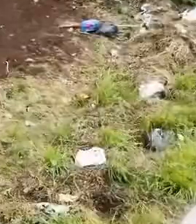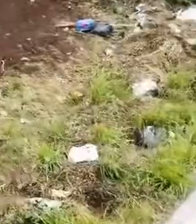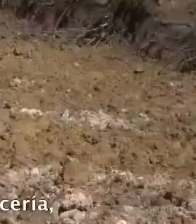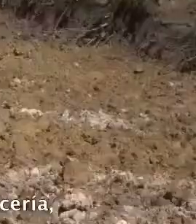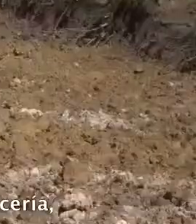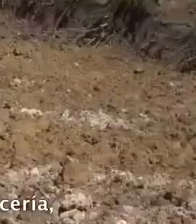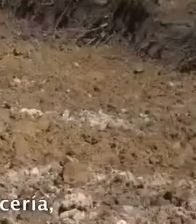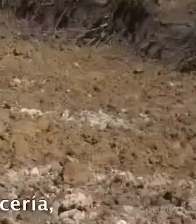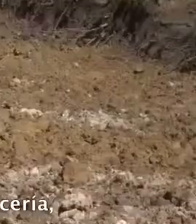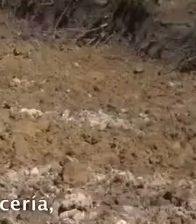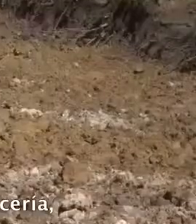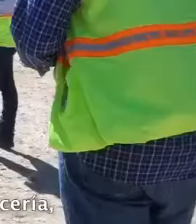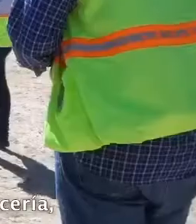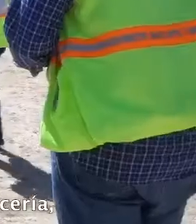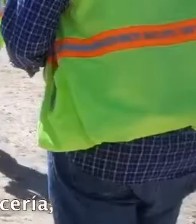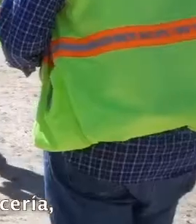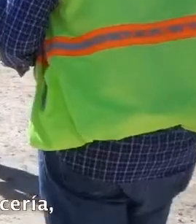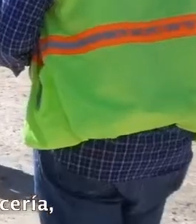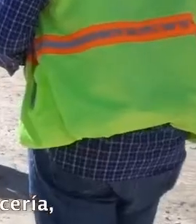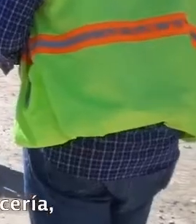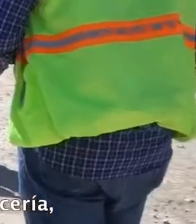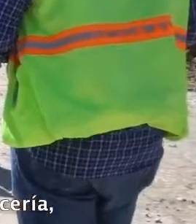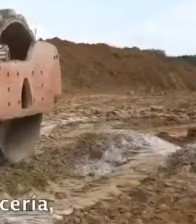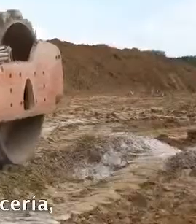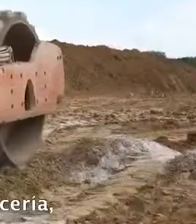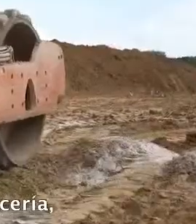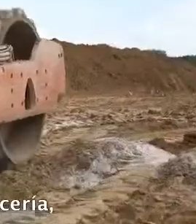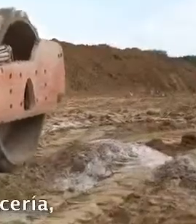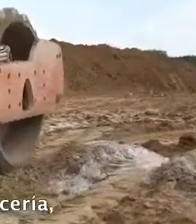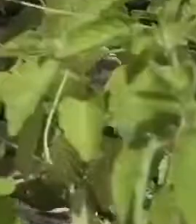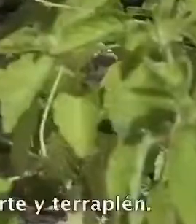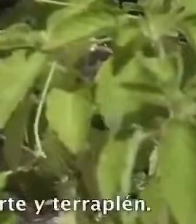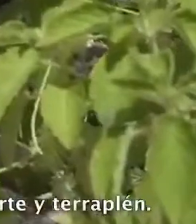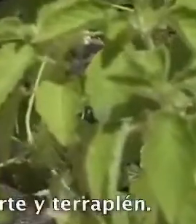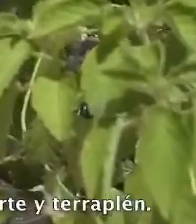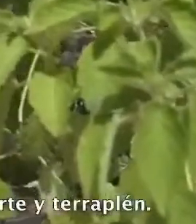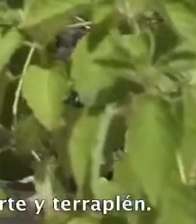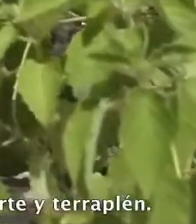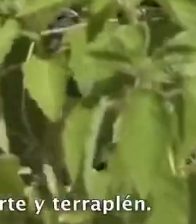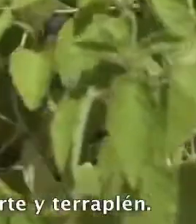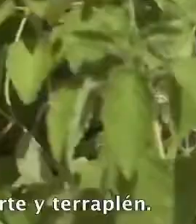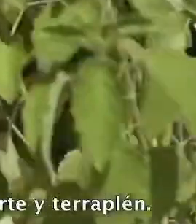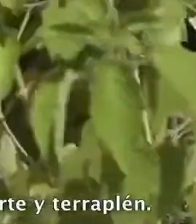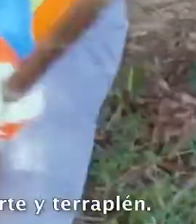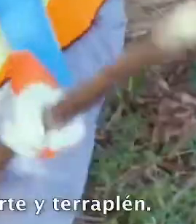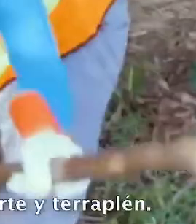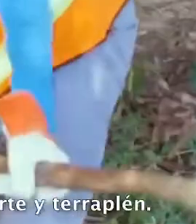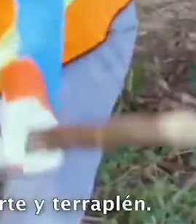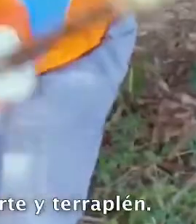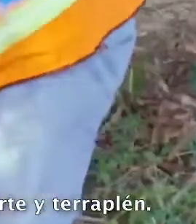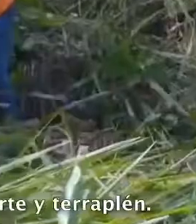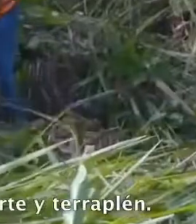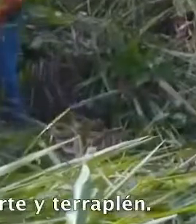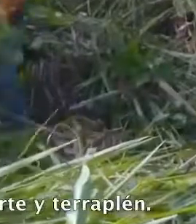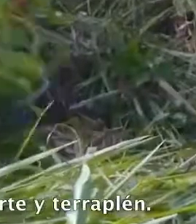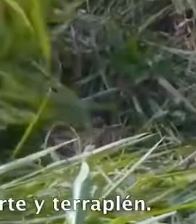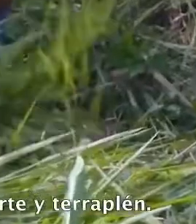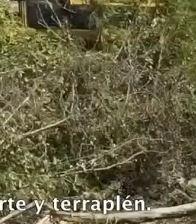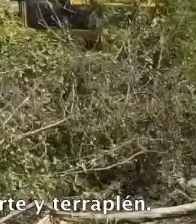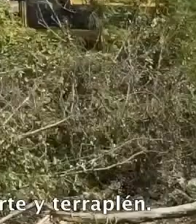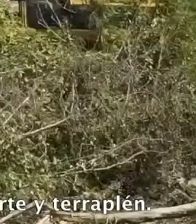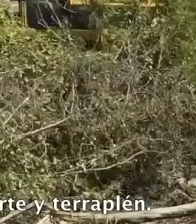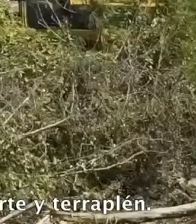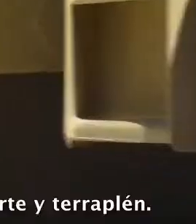tramo. En el tramo 2, progresamos en las labores de terracería, avanzando en el desmontaje de vía, desmonte,